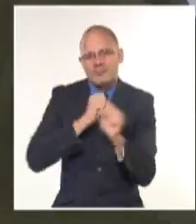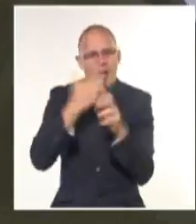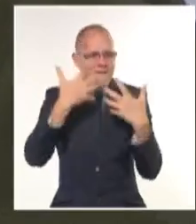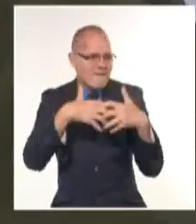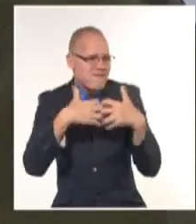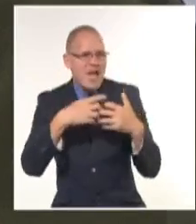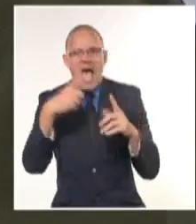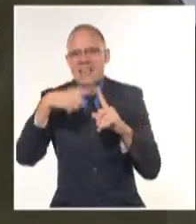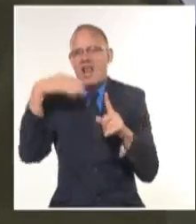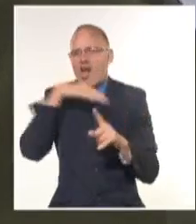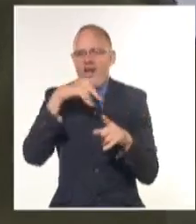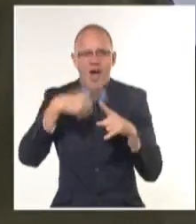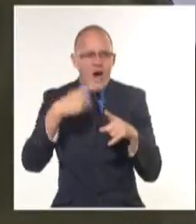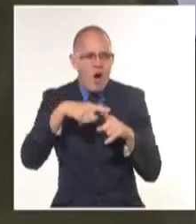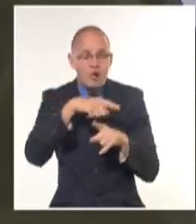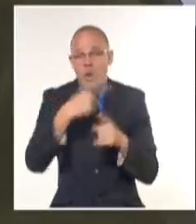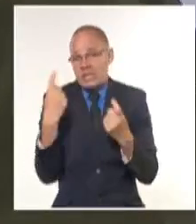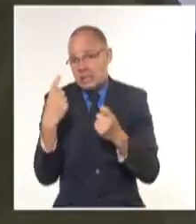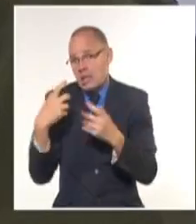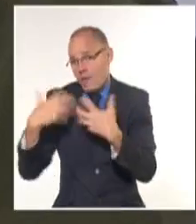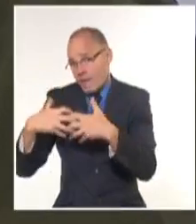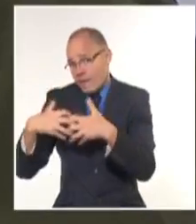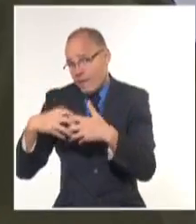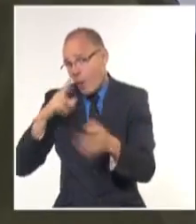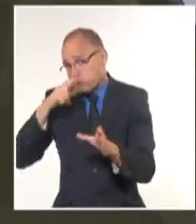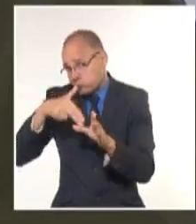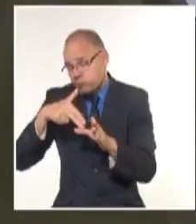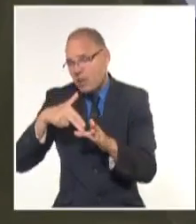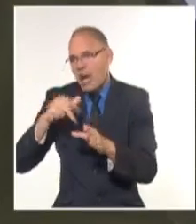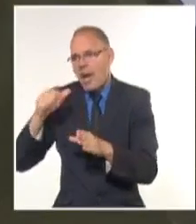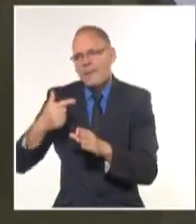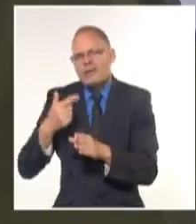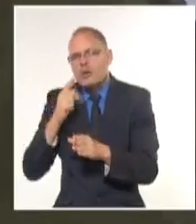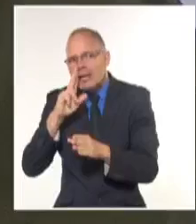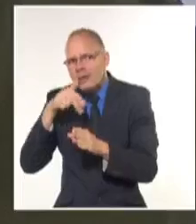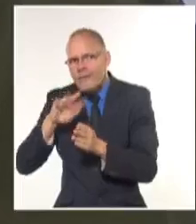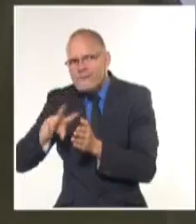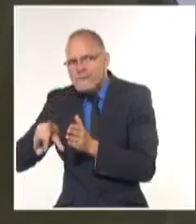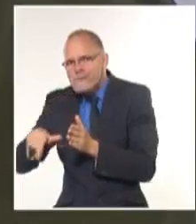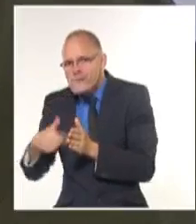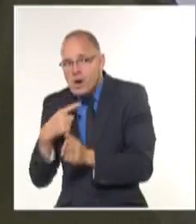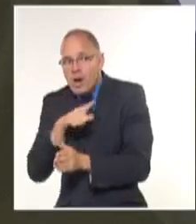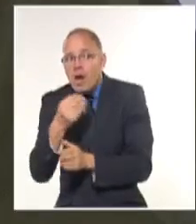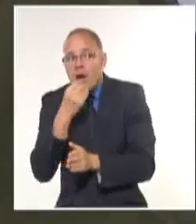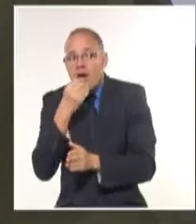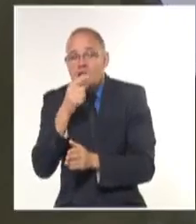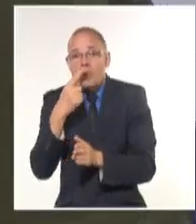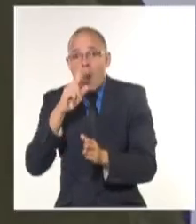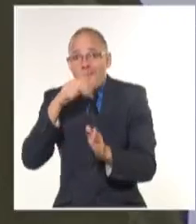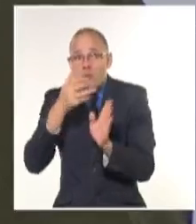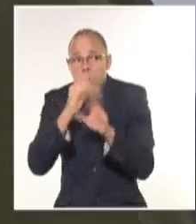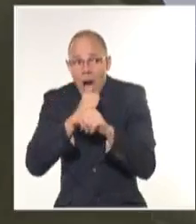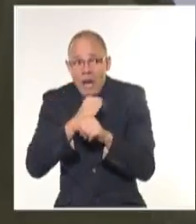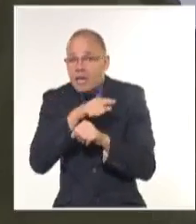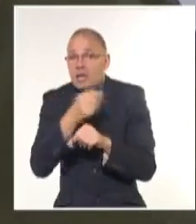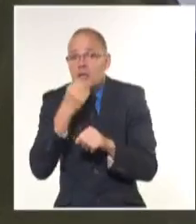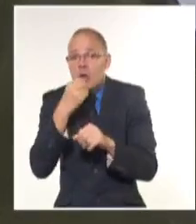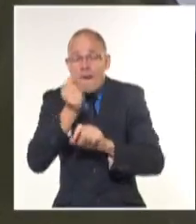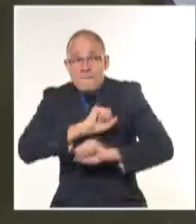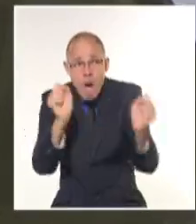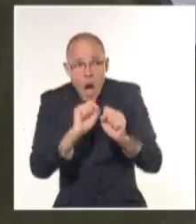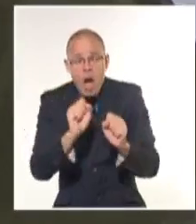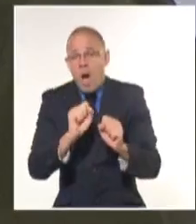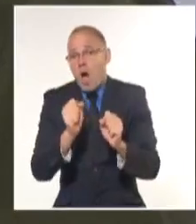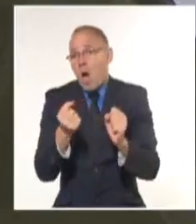riesgos incluso de que puedan ocurrir incendios, de que puedan ocurrir catástrofes. Muy grave. Por eso es que se ha tomado una decisión, se ha colegiado con la